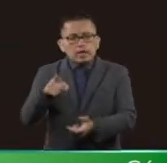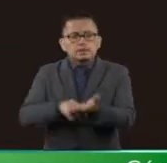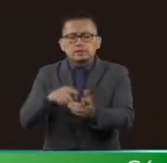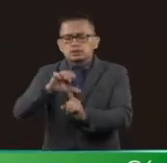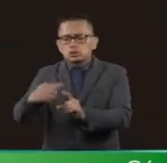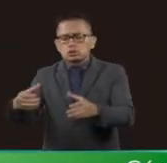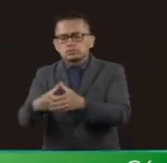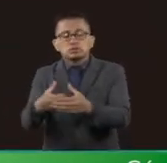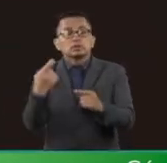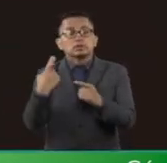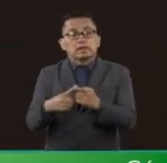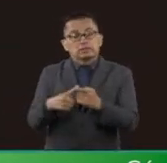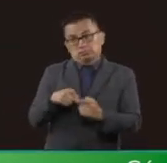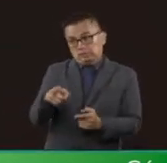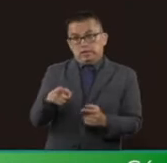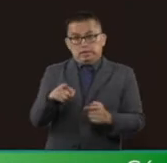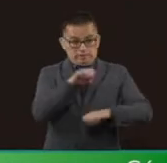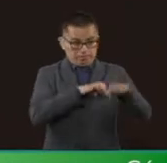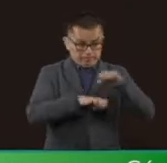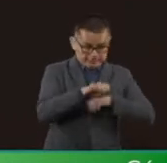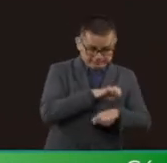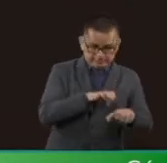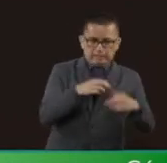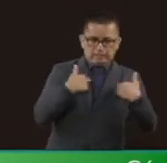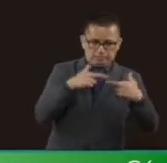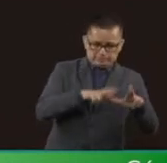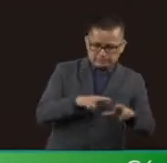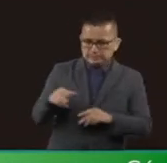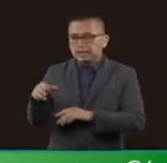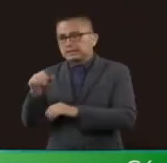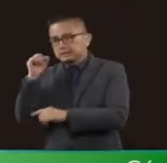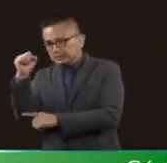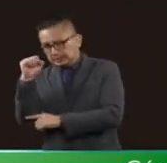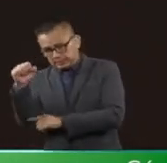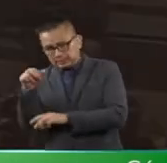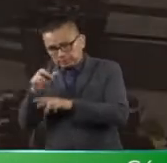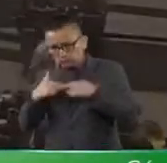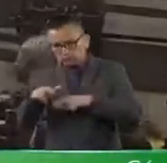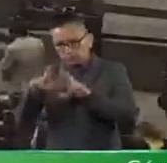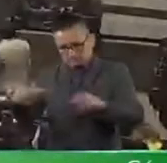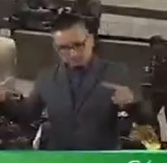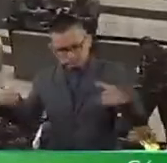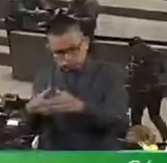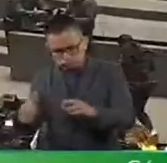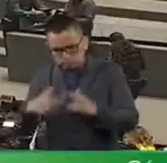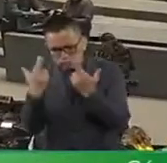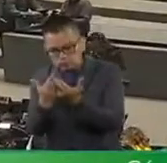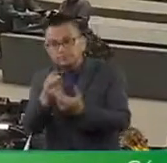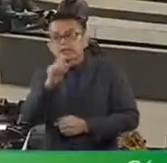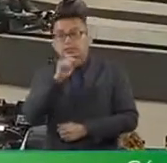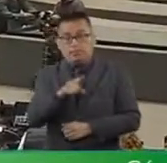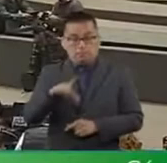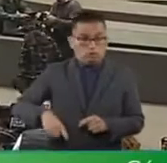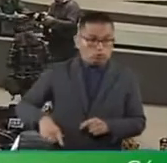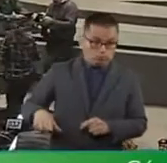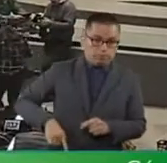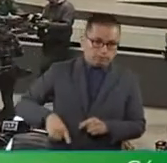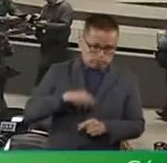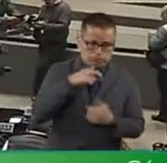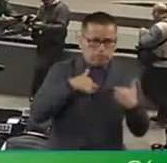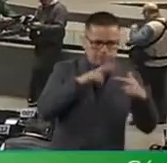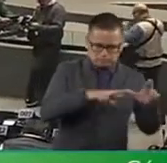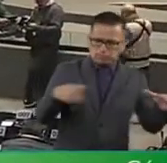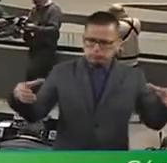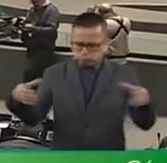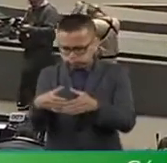la representación empresarial, la representación sindical y, por supuesto, la representación del Estado mexicano.